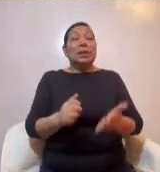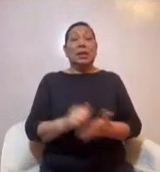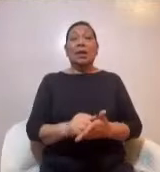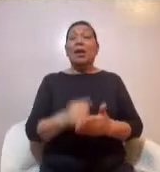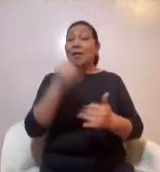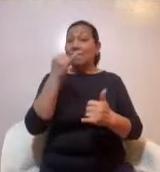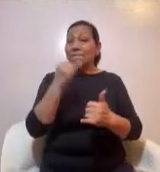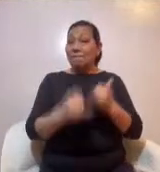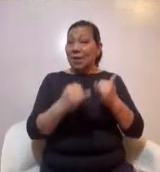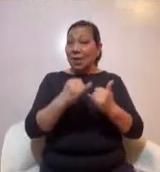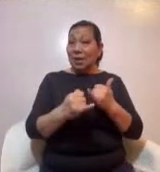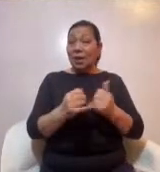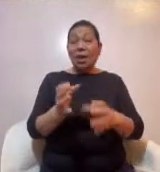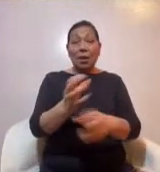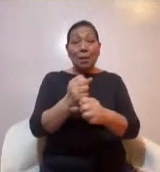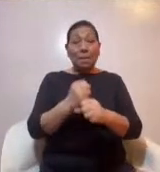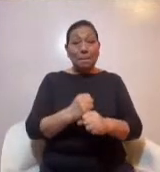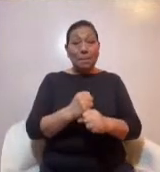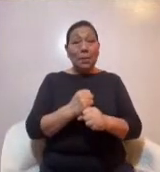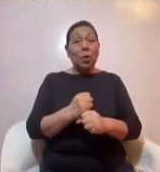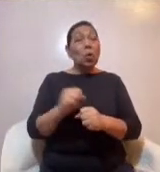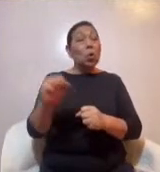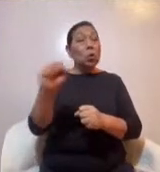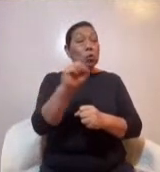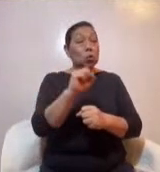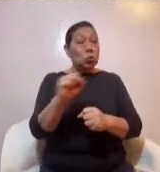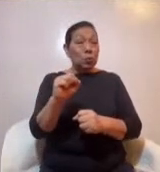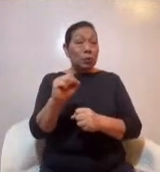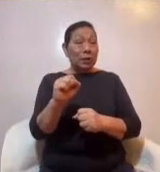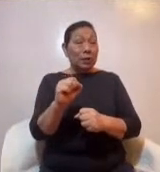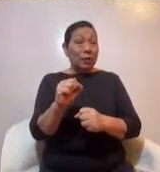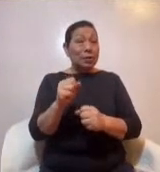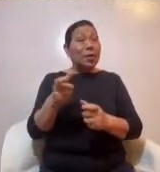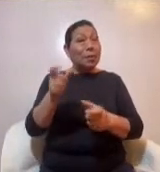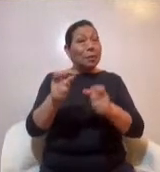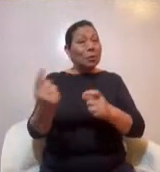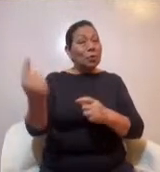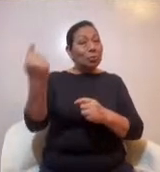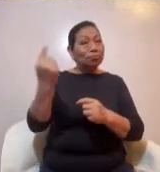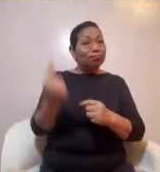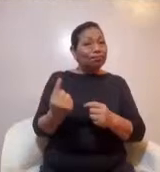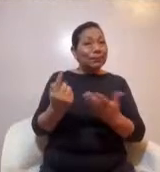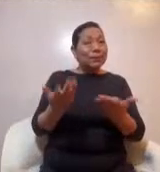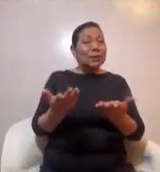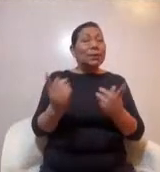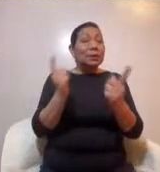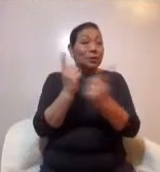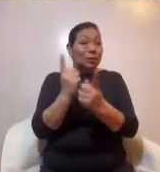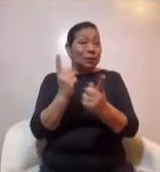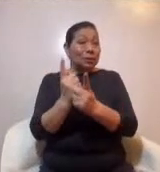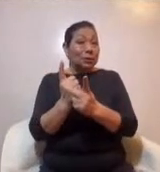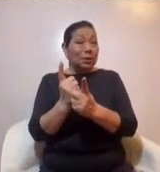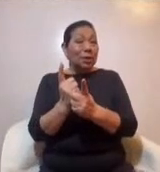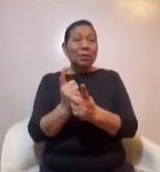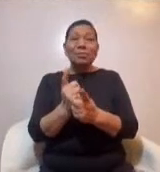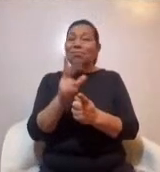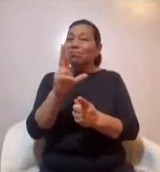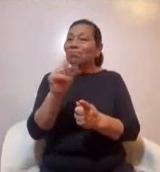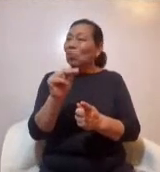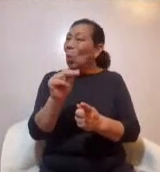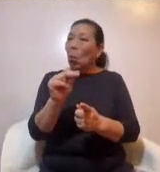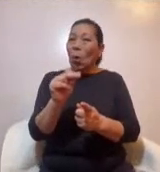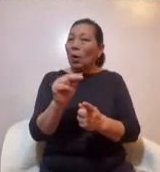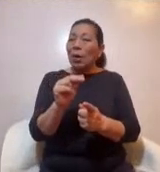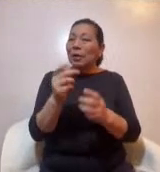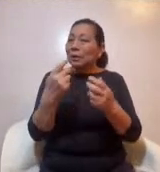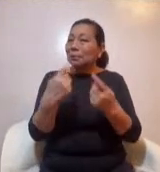la decisión finalmente adoptada por la Superintendencia Nacional de Migraciones se encuentre